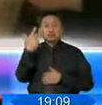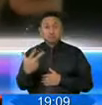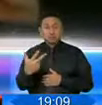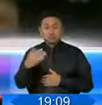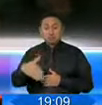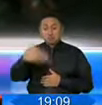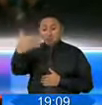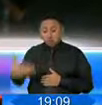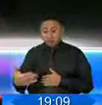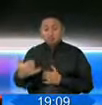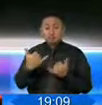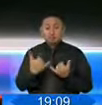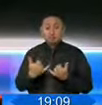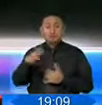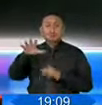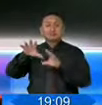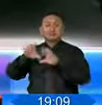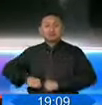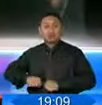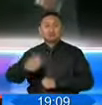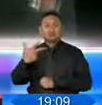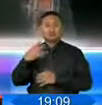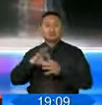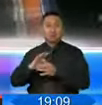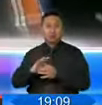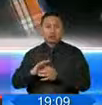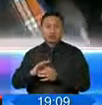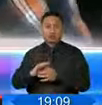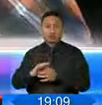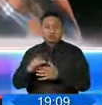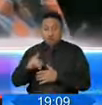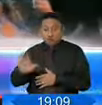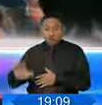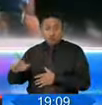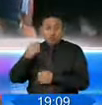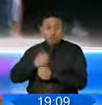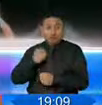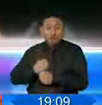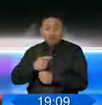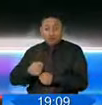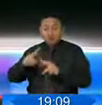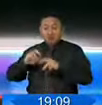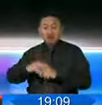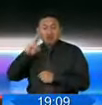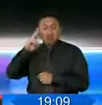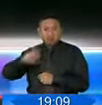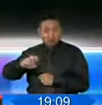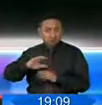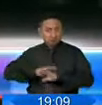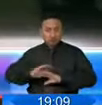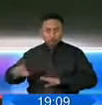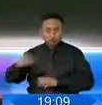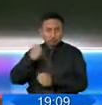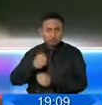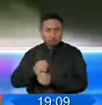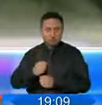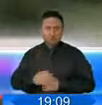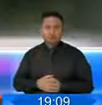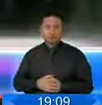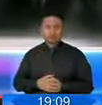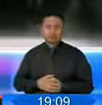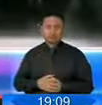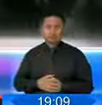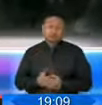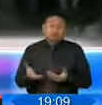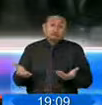posterior a eso surge este secuestro de estos tres compañeros que estaban haciendo su trabajo, es decir, no estaban de turismo, estaban haciendo su trabajo allá. Naturalmente,